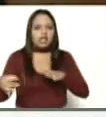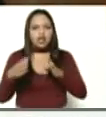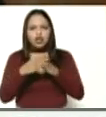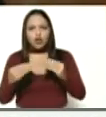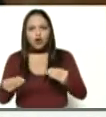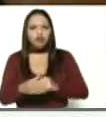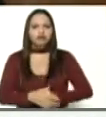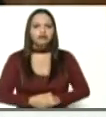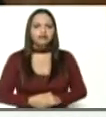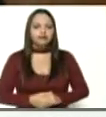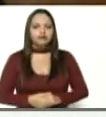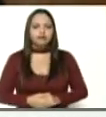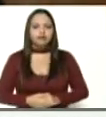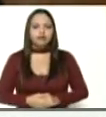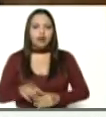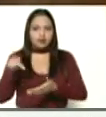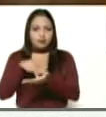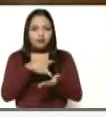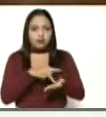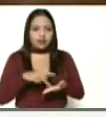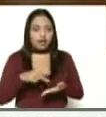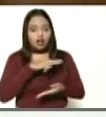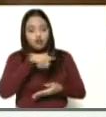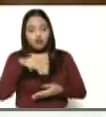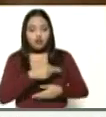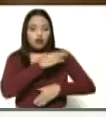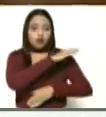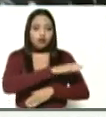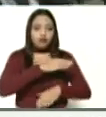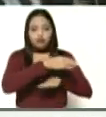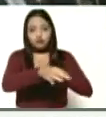concejalas de nuestro Consejo Municipal.